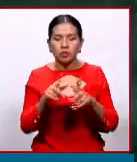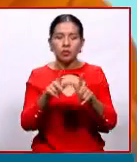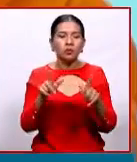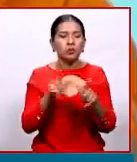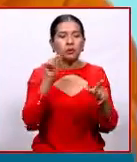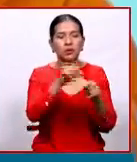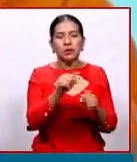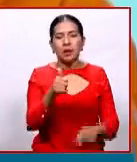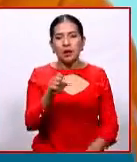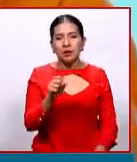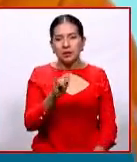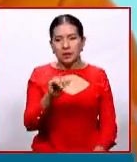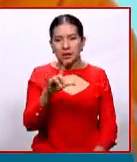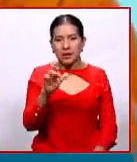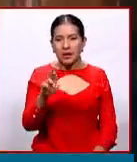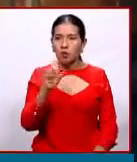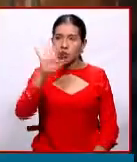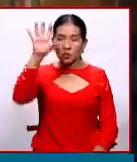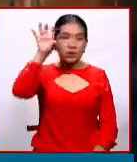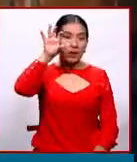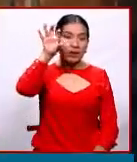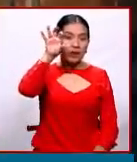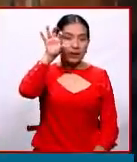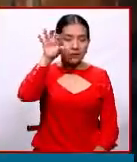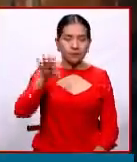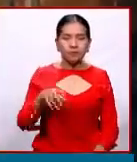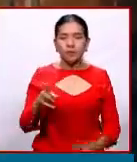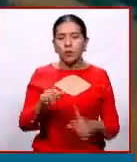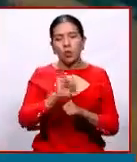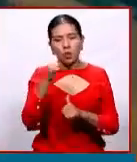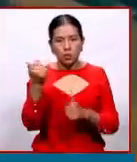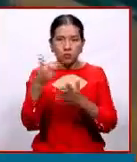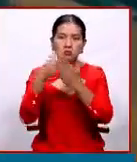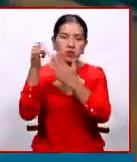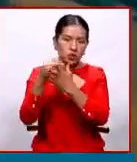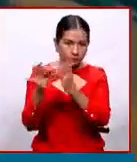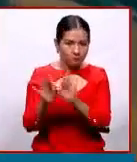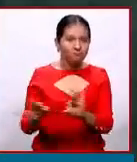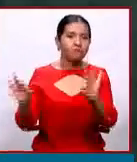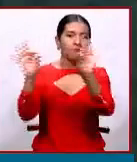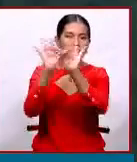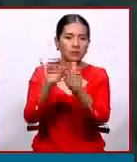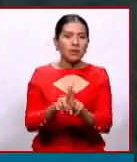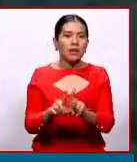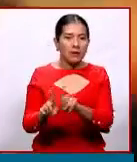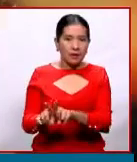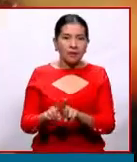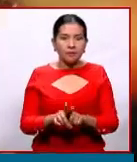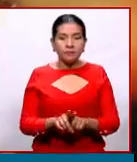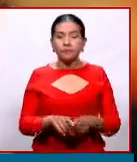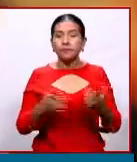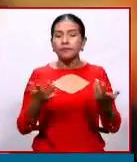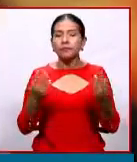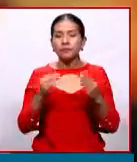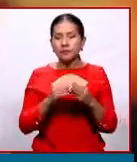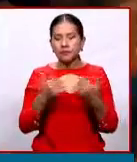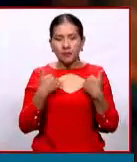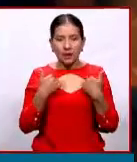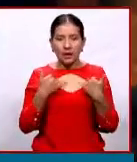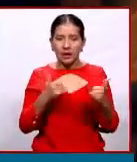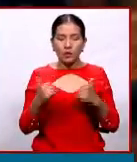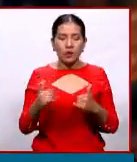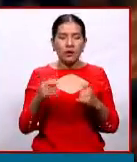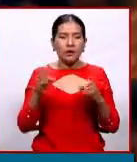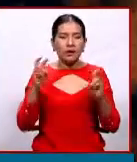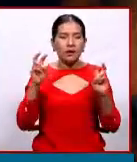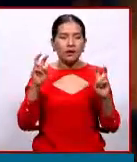Astillero, en Tarija, y ese también es otro proyecto importante, tiene una perspectiva de más de un TCF en